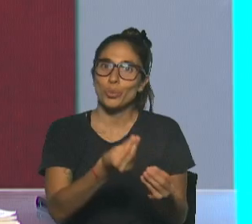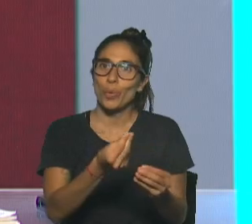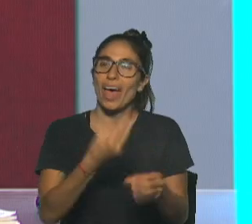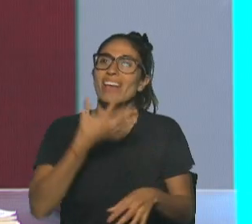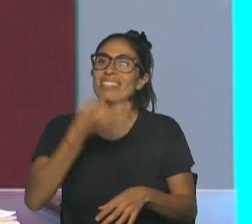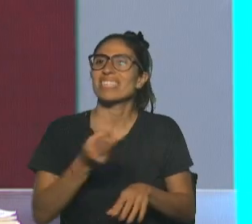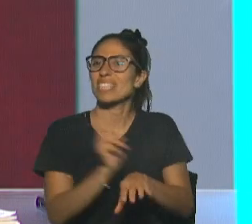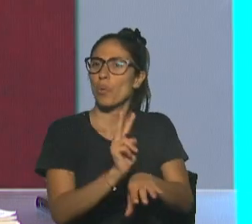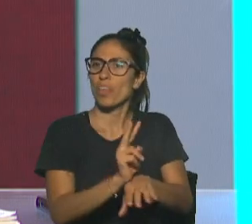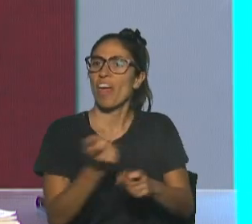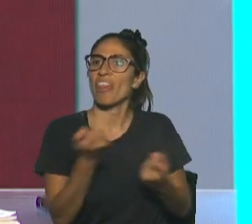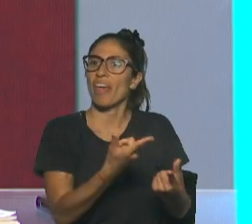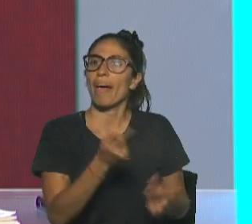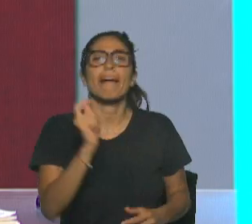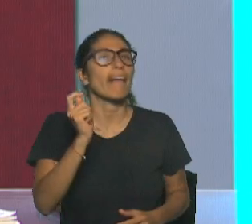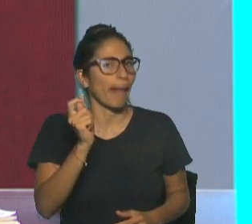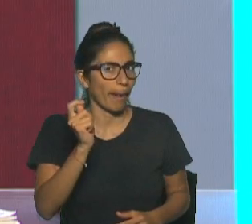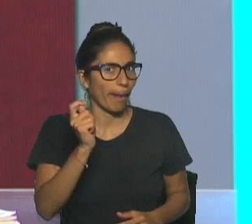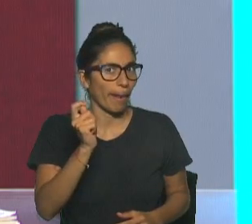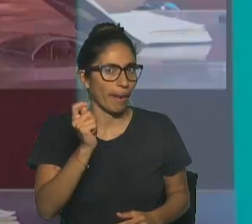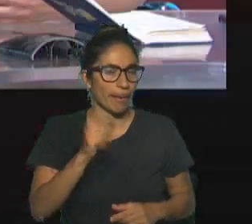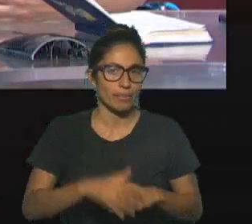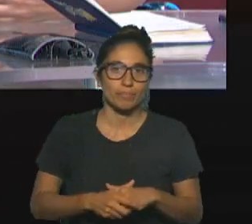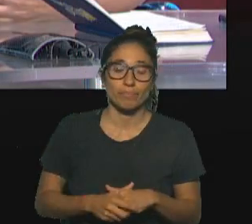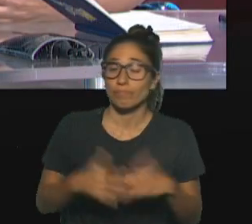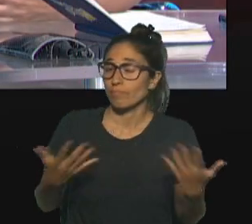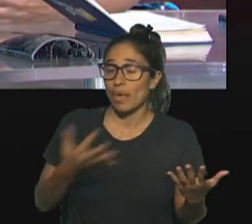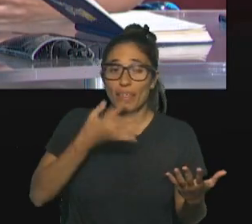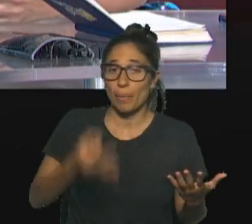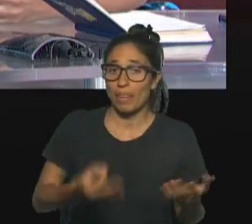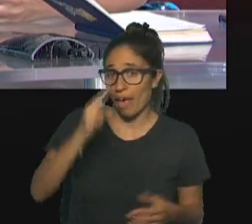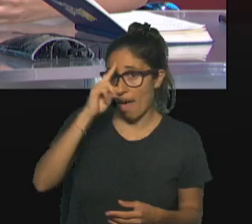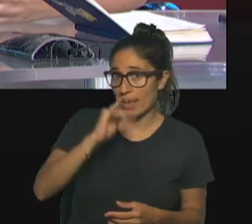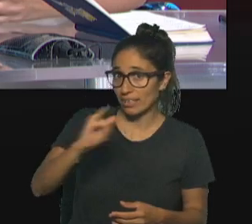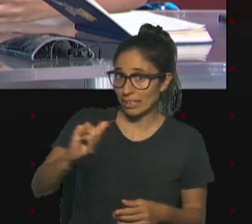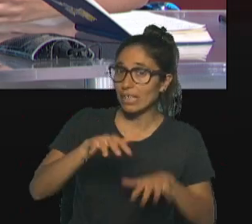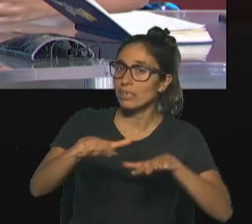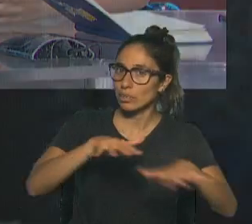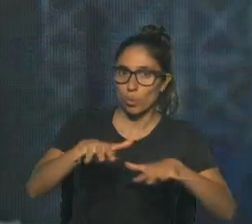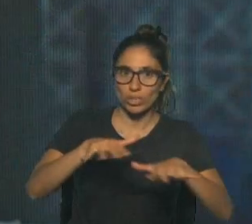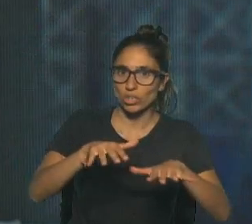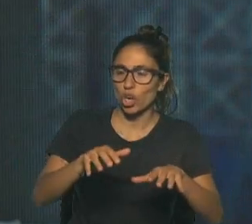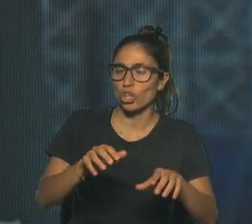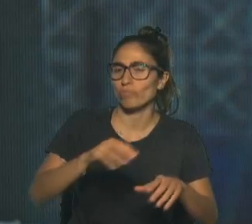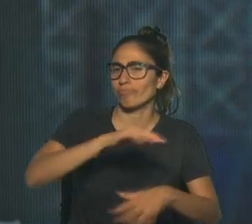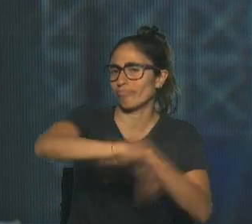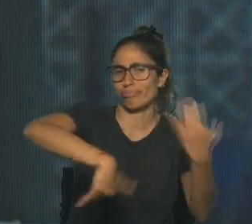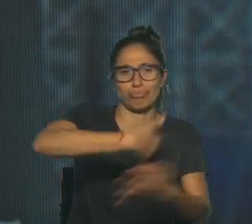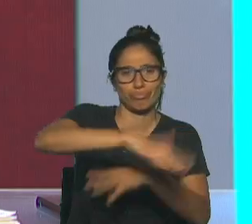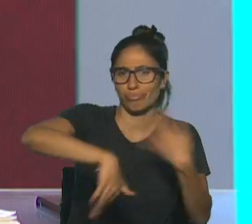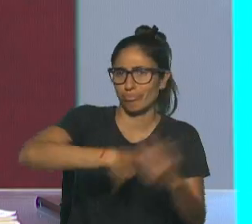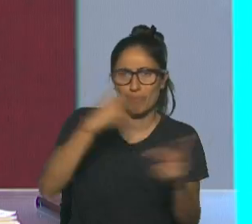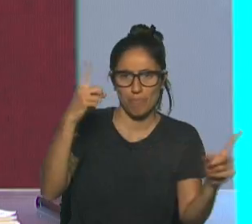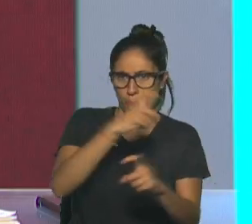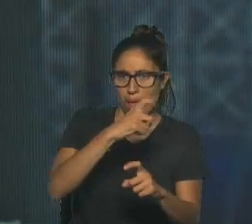Haití es la que contamos de caos, de crisis y un vacío de poder, como lo mencionabas antes. Que se profundiza día a día. Exactamente. Y esto es una